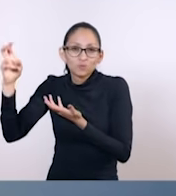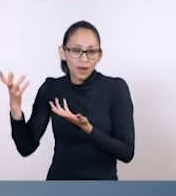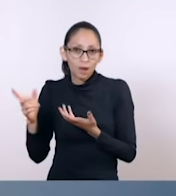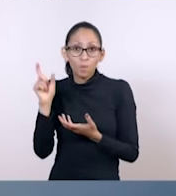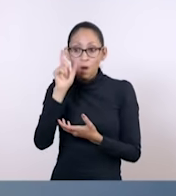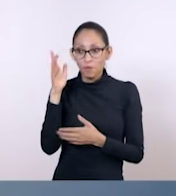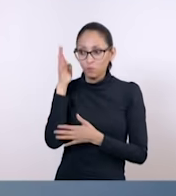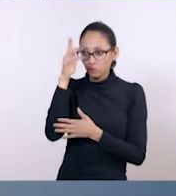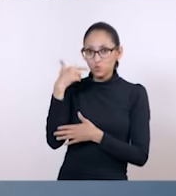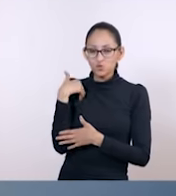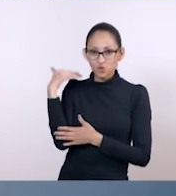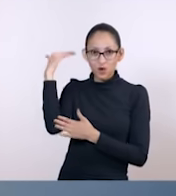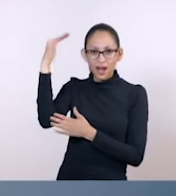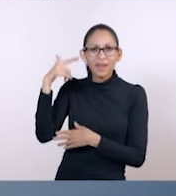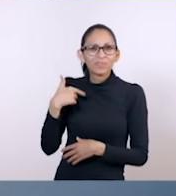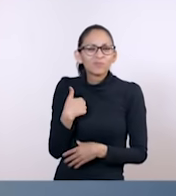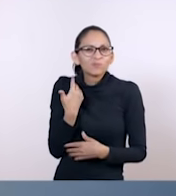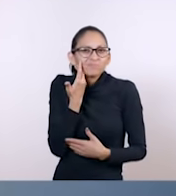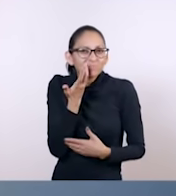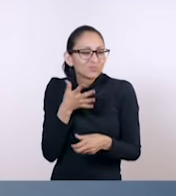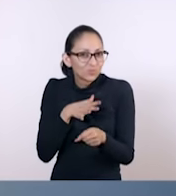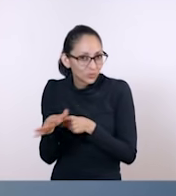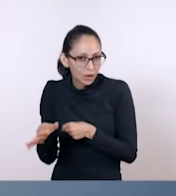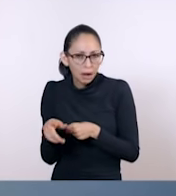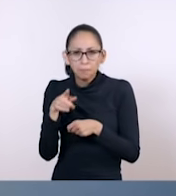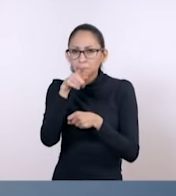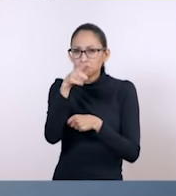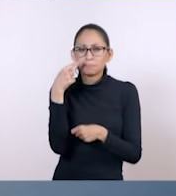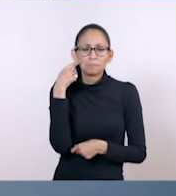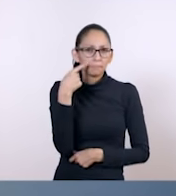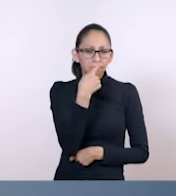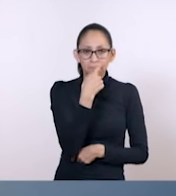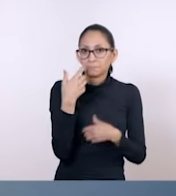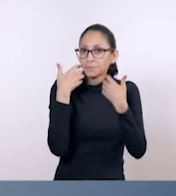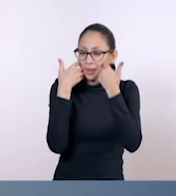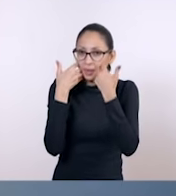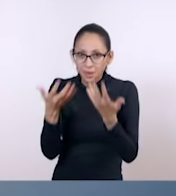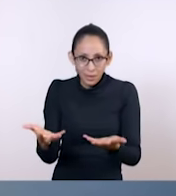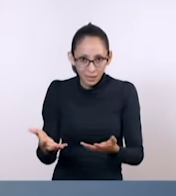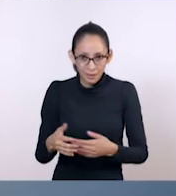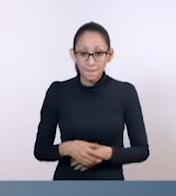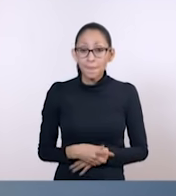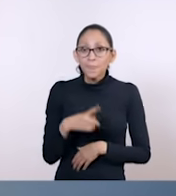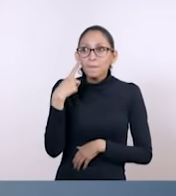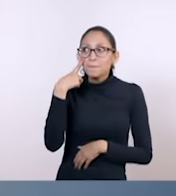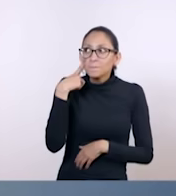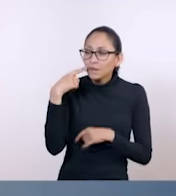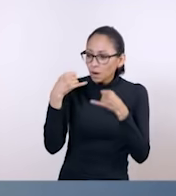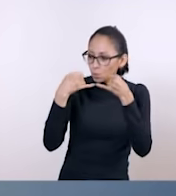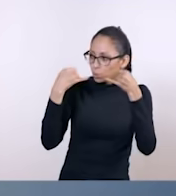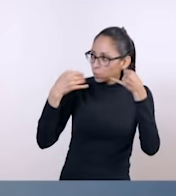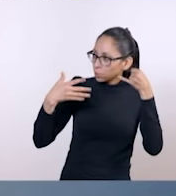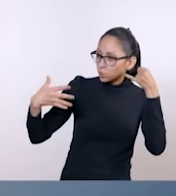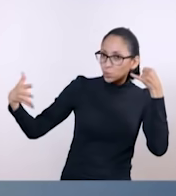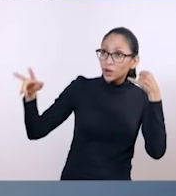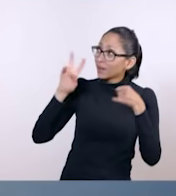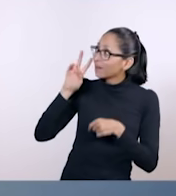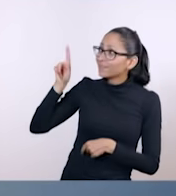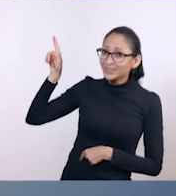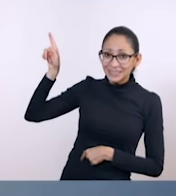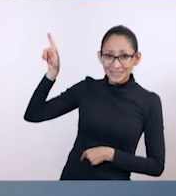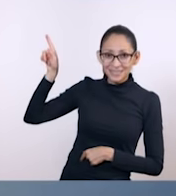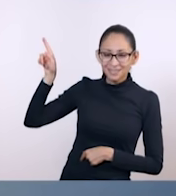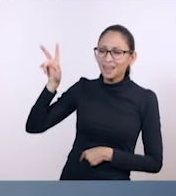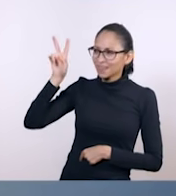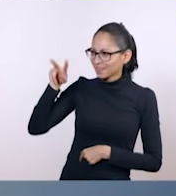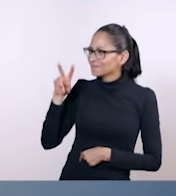sean grandes o lo que ustedes quieran. ¡Guau! Mira cómo quedó mi hilo de los derechos. Ay,